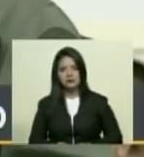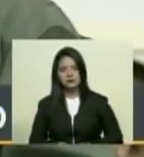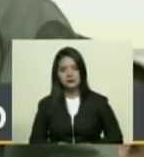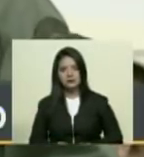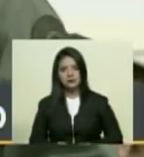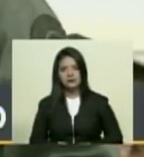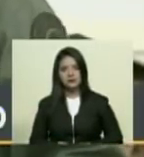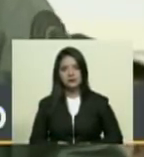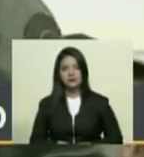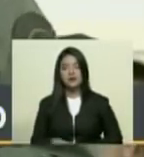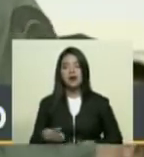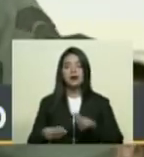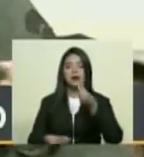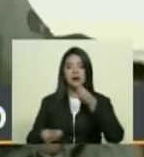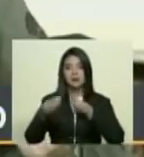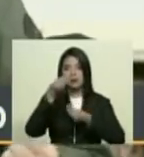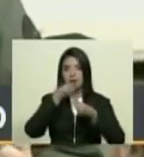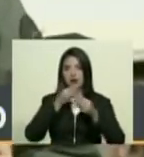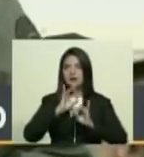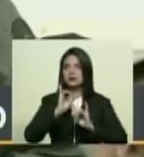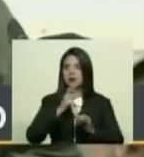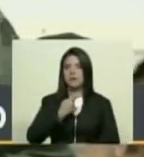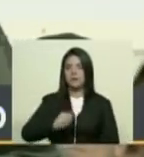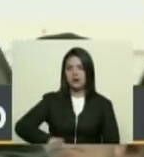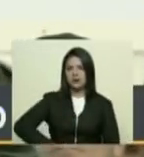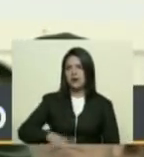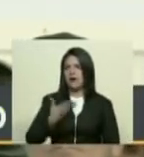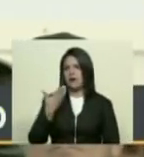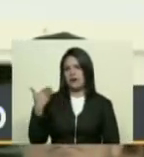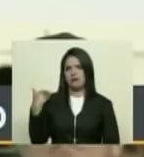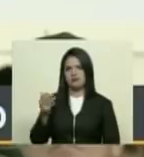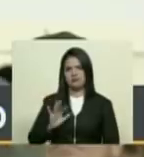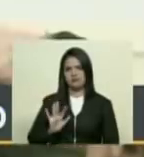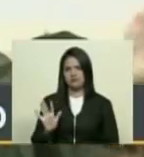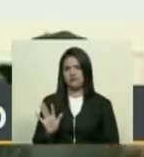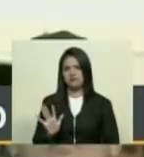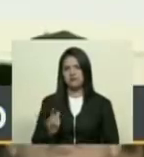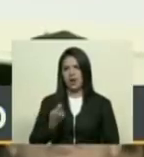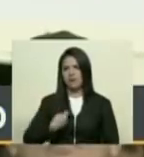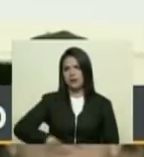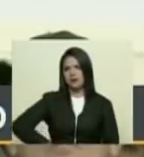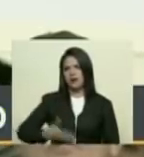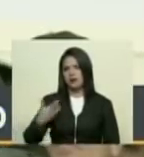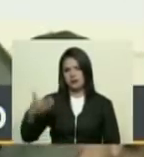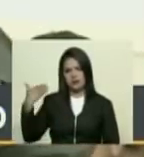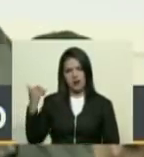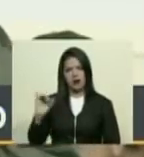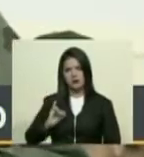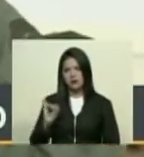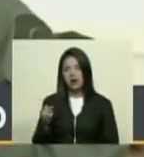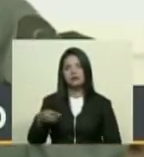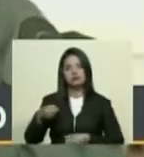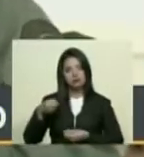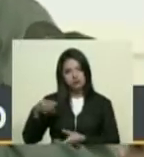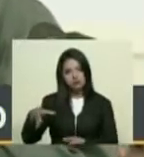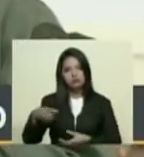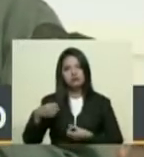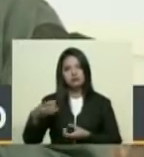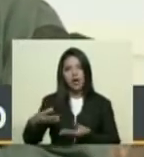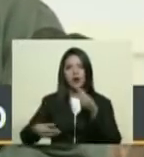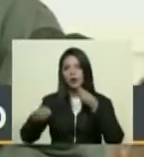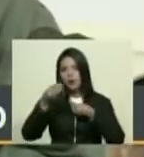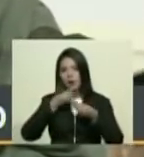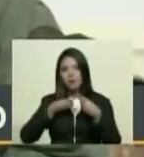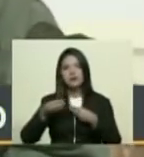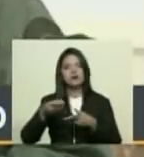es el tema de la alimentación. Ya el presidente desde hace bastante tiempo viene subsidiando la alimentación en la